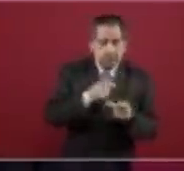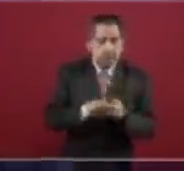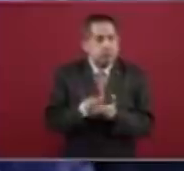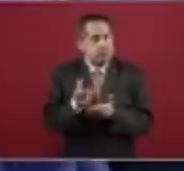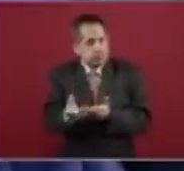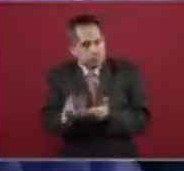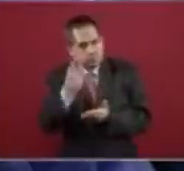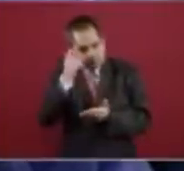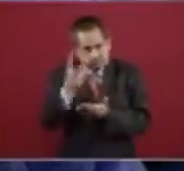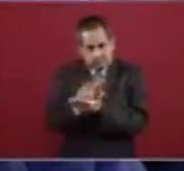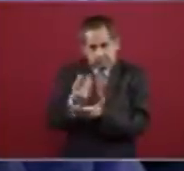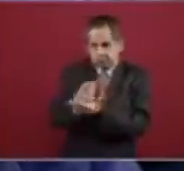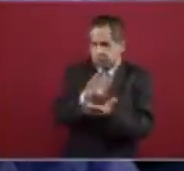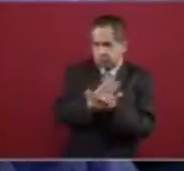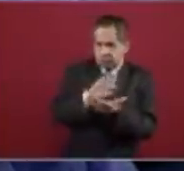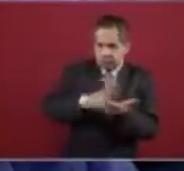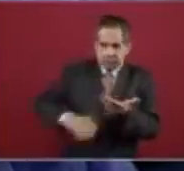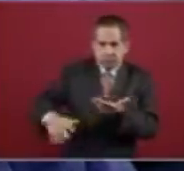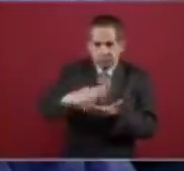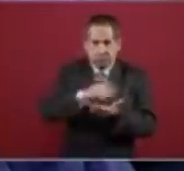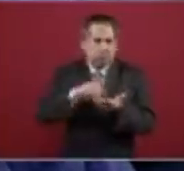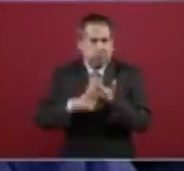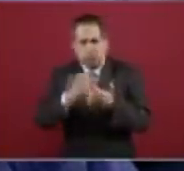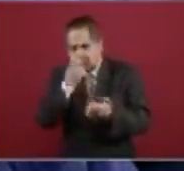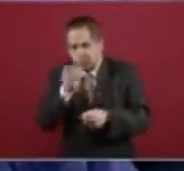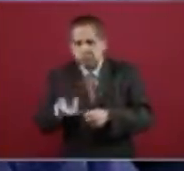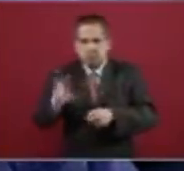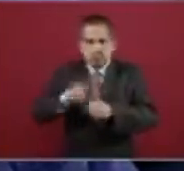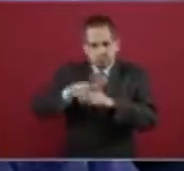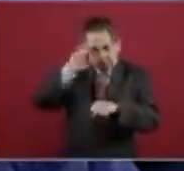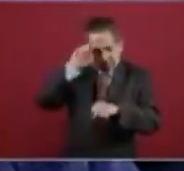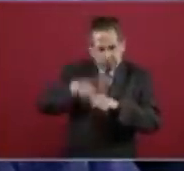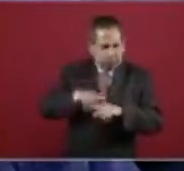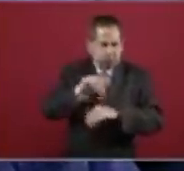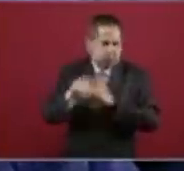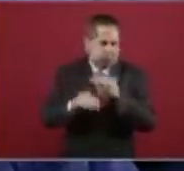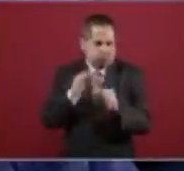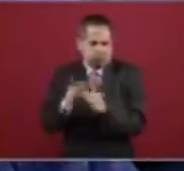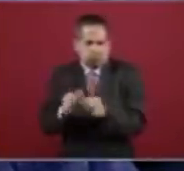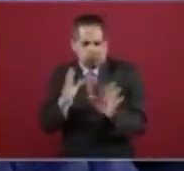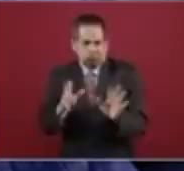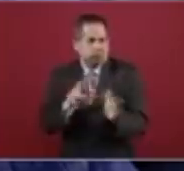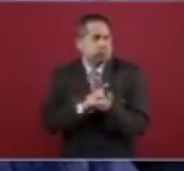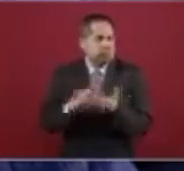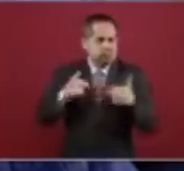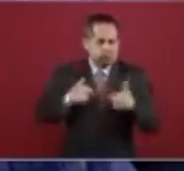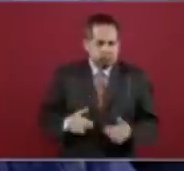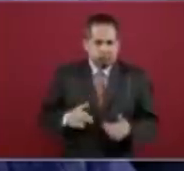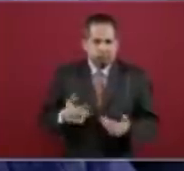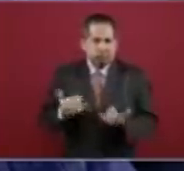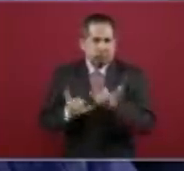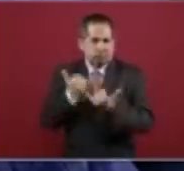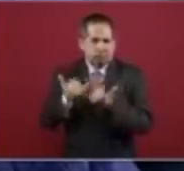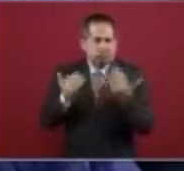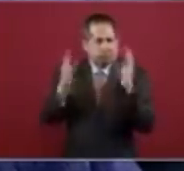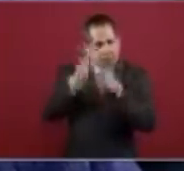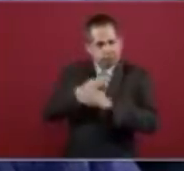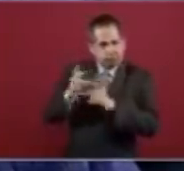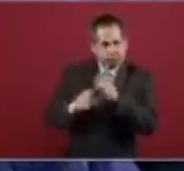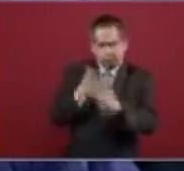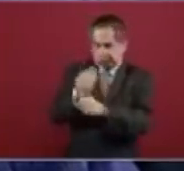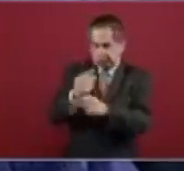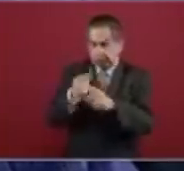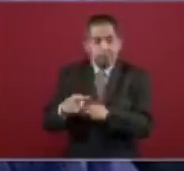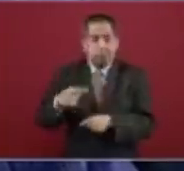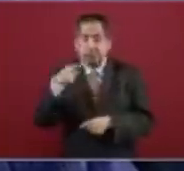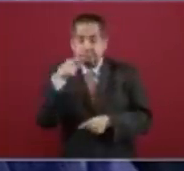a equipamiento urbano, escuelas, hospitales, centros de cultura y lo más común, que es un derecho natural, área recreativa y deporte. El